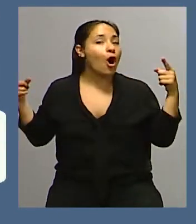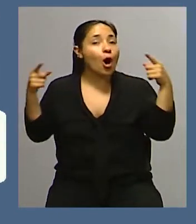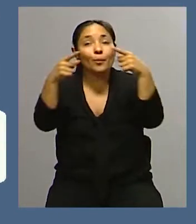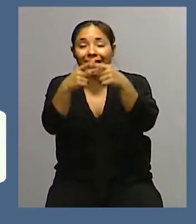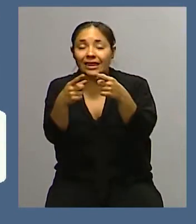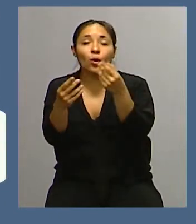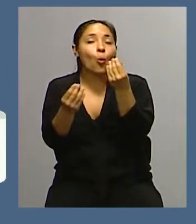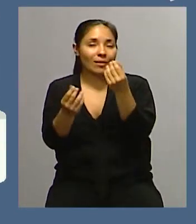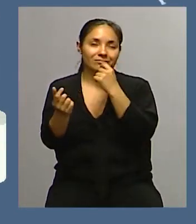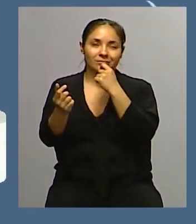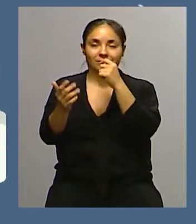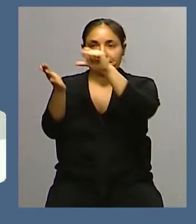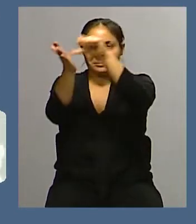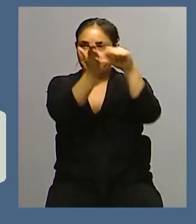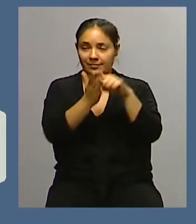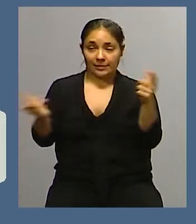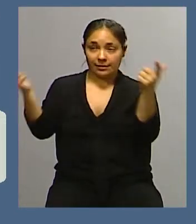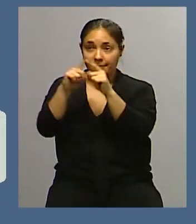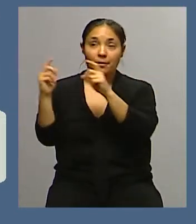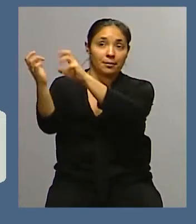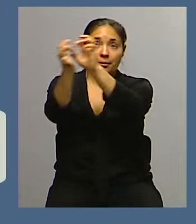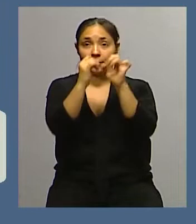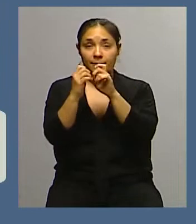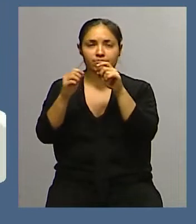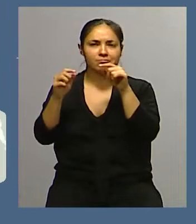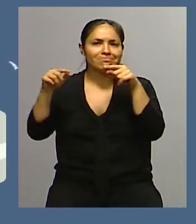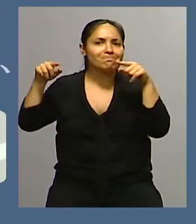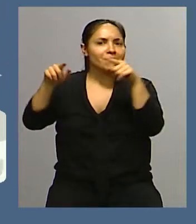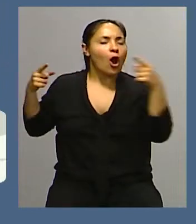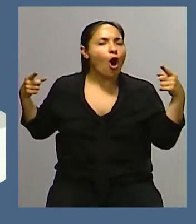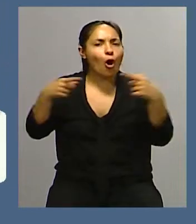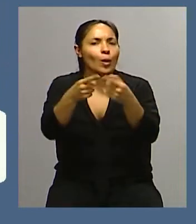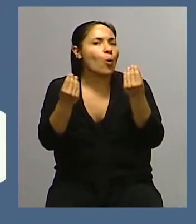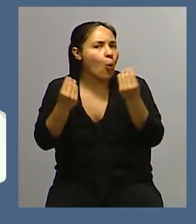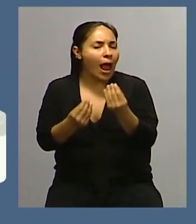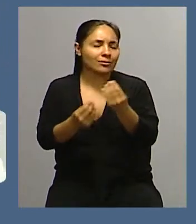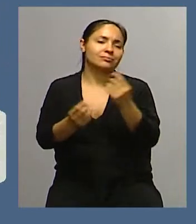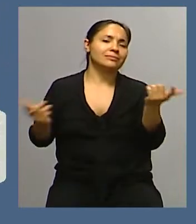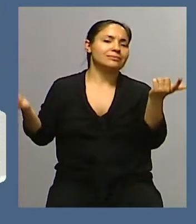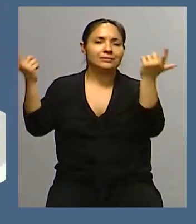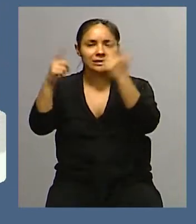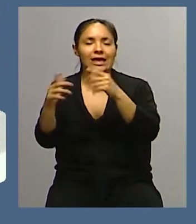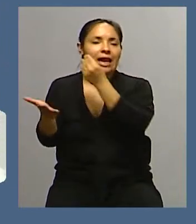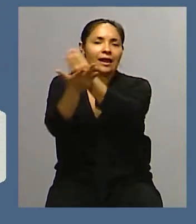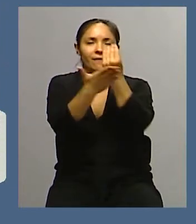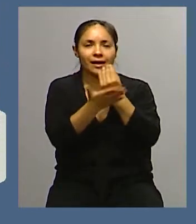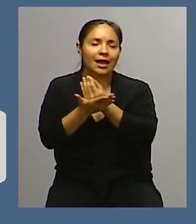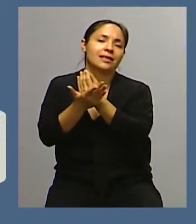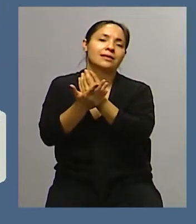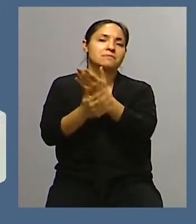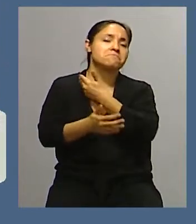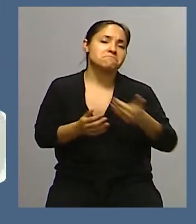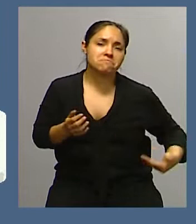¿no?, de esta cumbre que reúne a los principales mandatarios, referentes. Obviamente hay mucha gente que tiene sobre